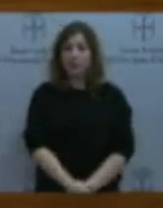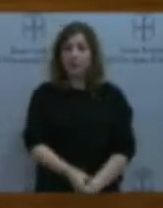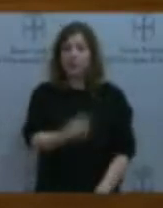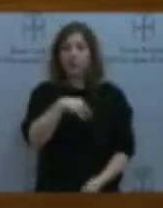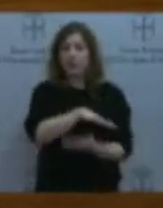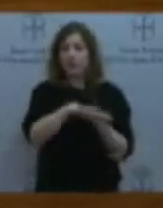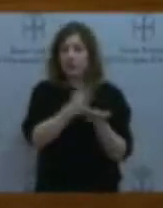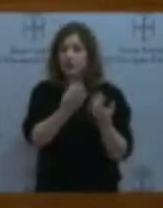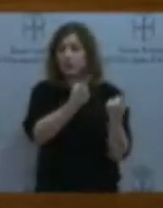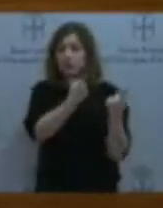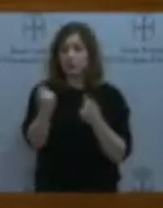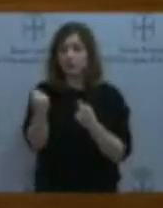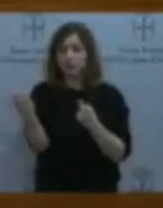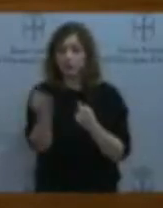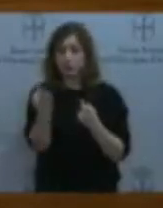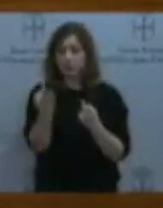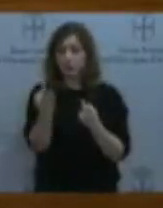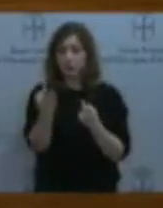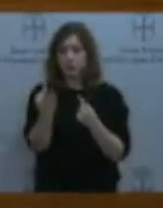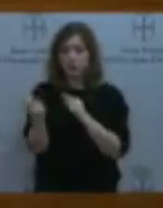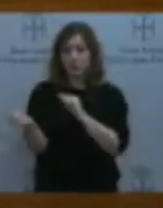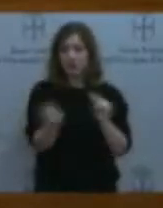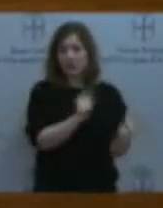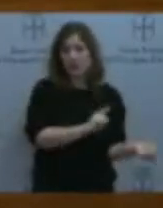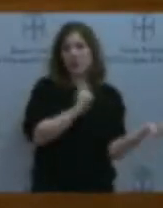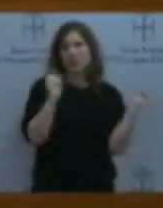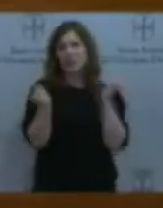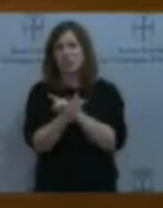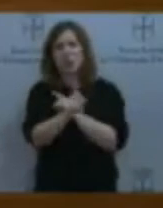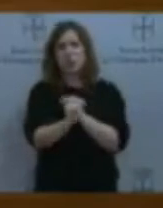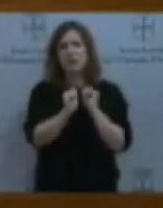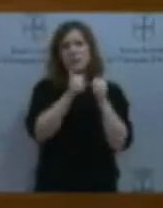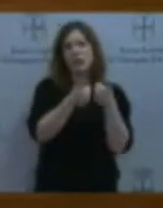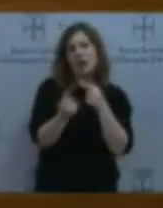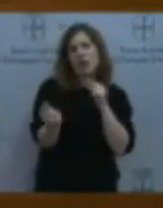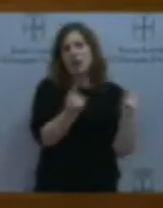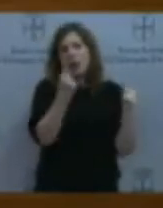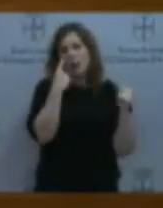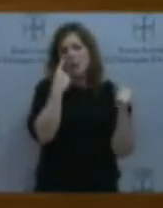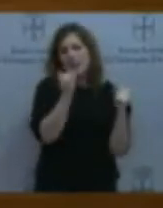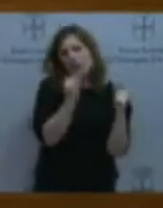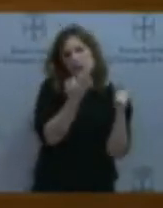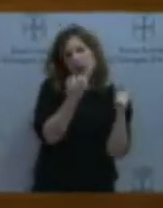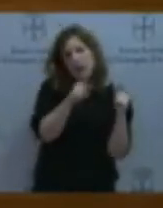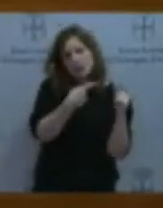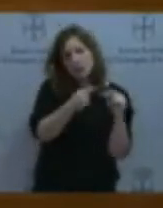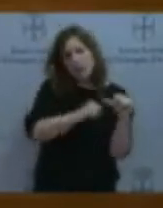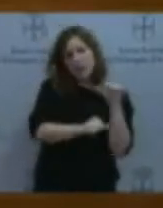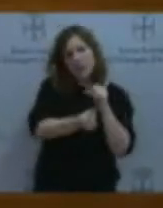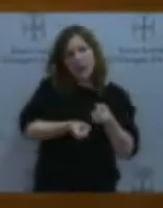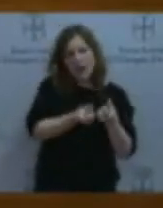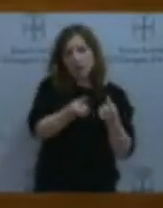de que es necesario cambiar la discusión, no empezar a discutir por qué tenemos y a partir de ahí vemos lo que gastamos, no. Empecemos discutiendo